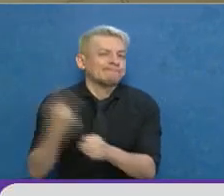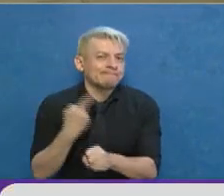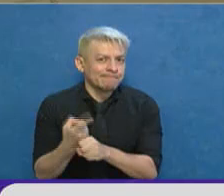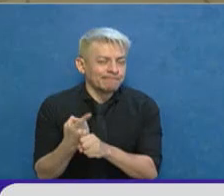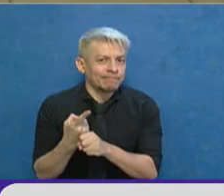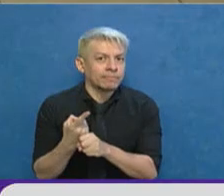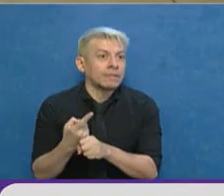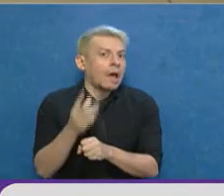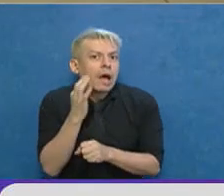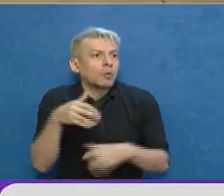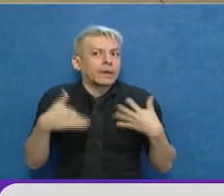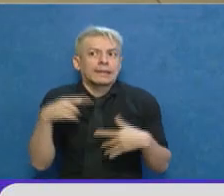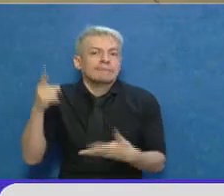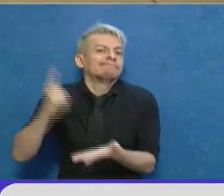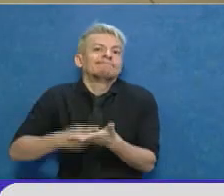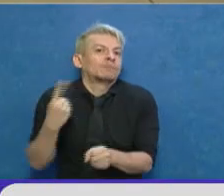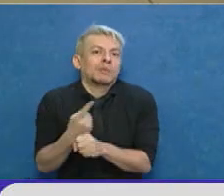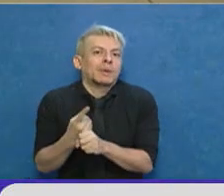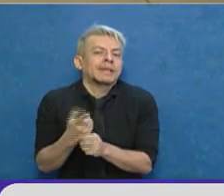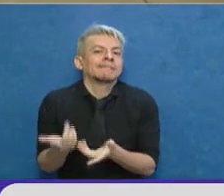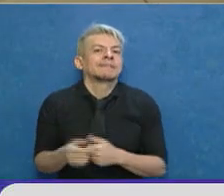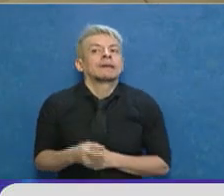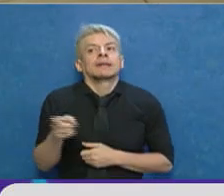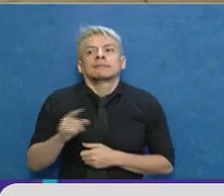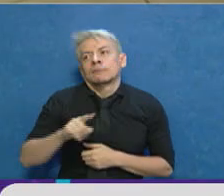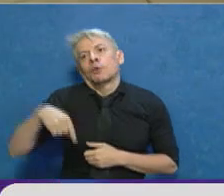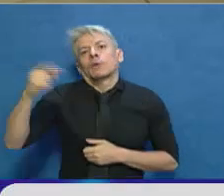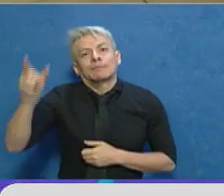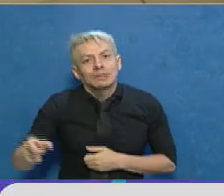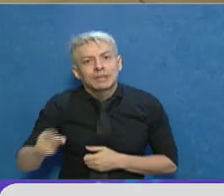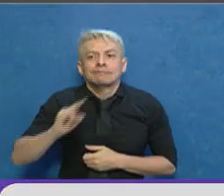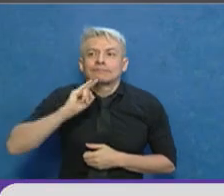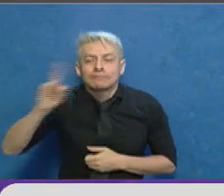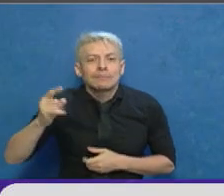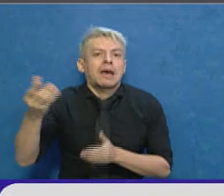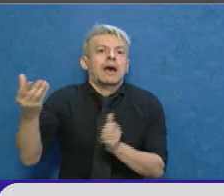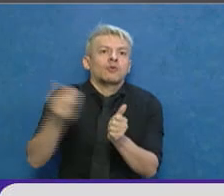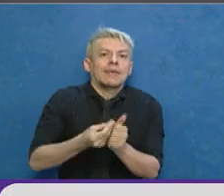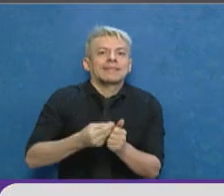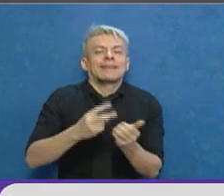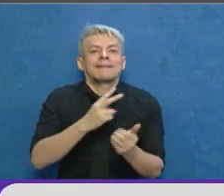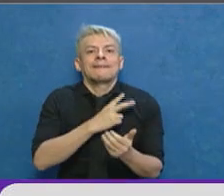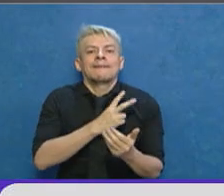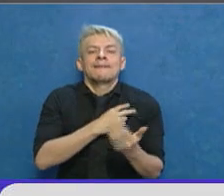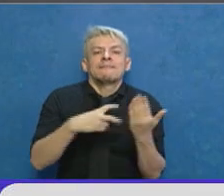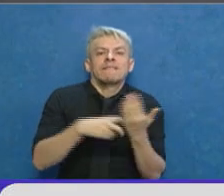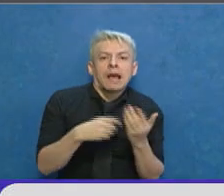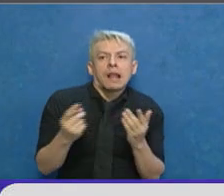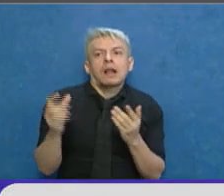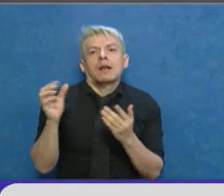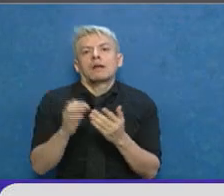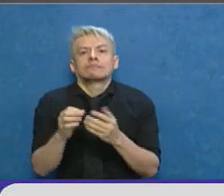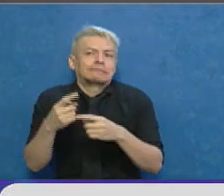de urgencia, de manera tal que ellos tenían que derivarlo a un ayudante fiscal o a un fiscal para que